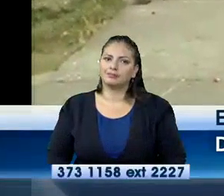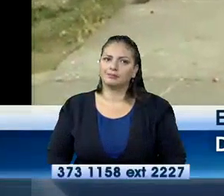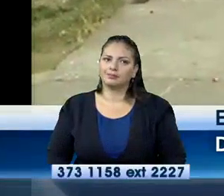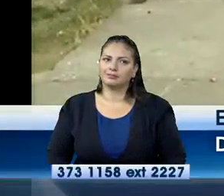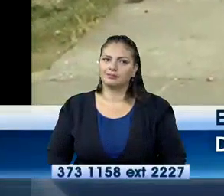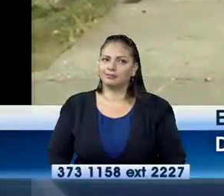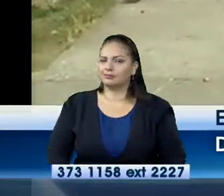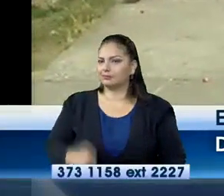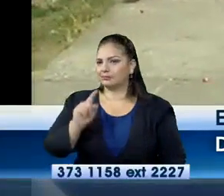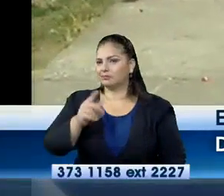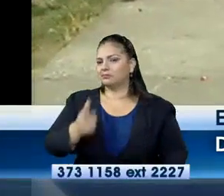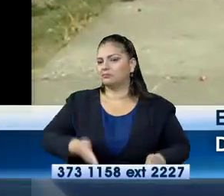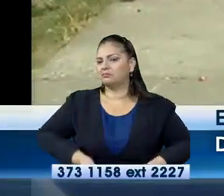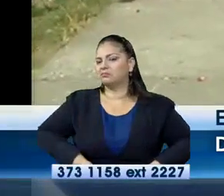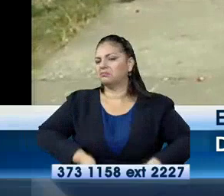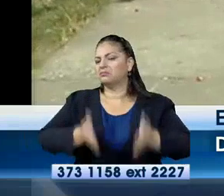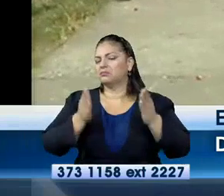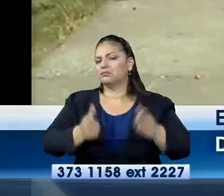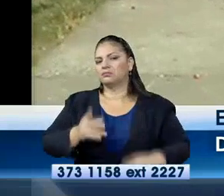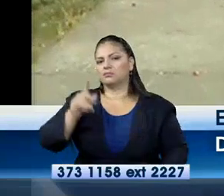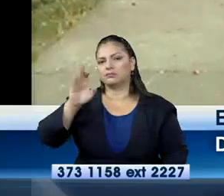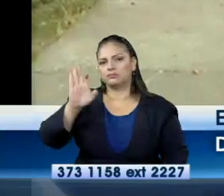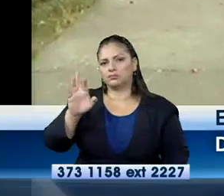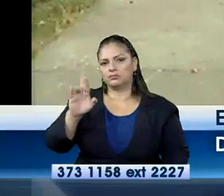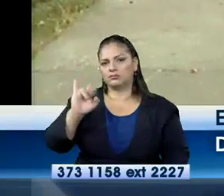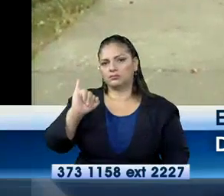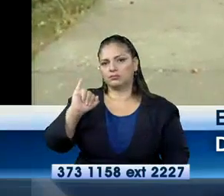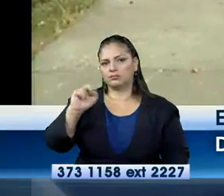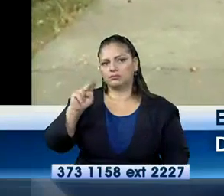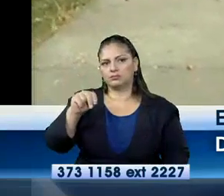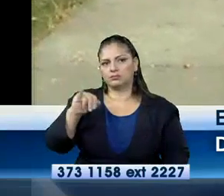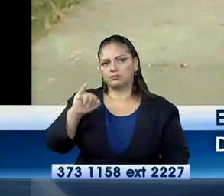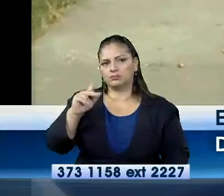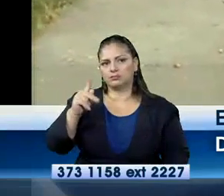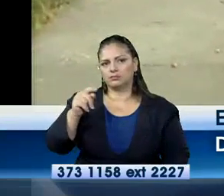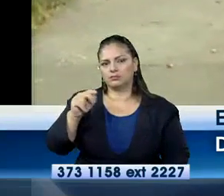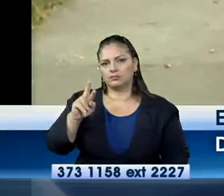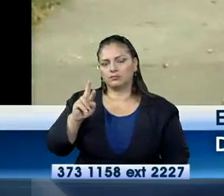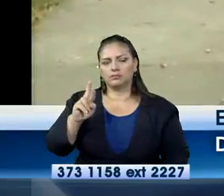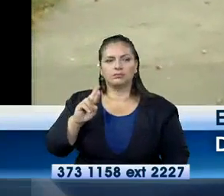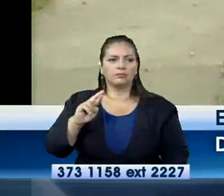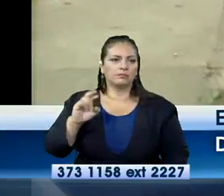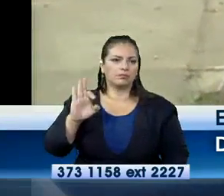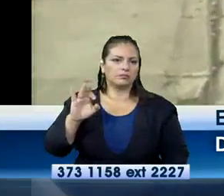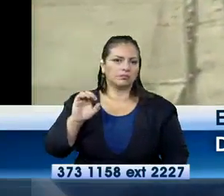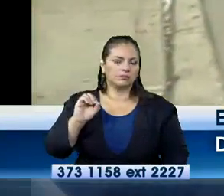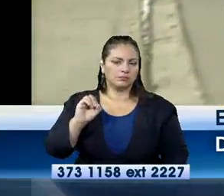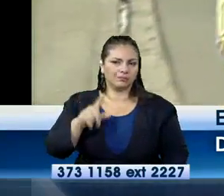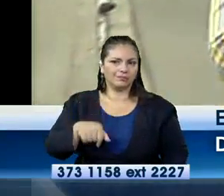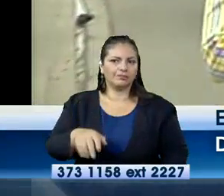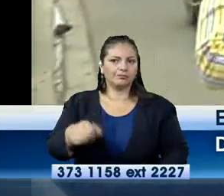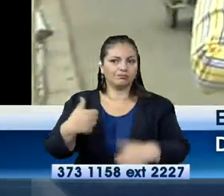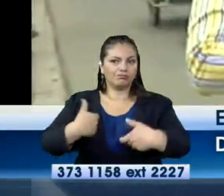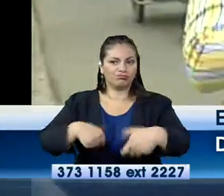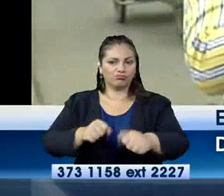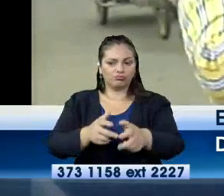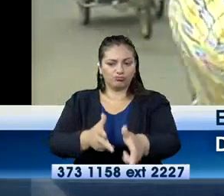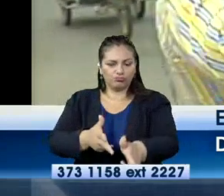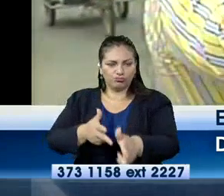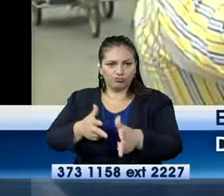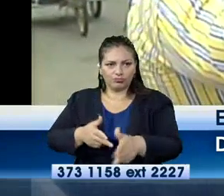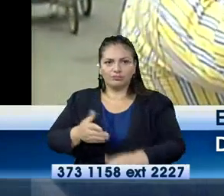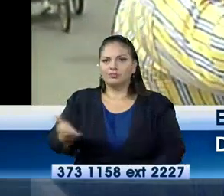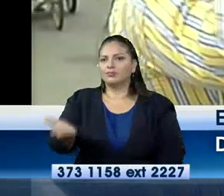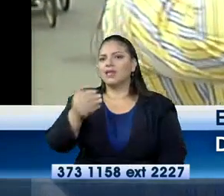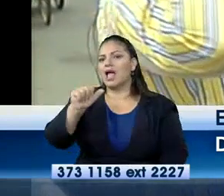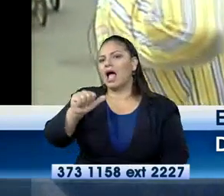están agrupándose porque laboran en este punto. Aquí con nosotros está el ingeniero Fernando Amador, director de transporte público de la ATM. Ingeniero,